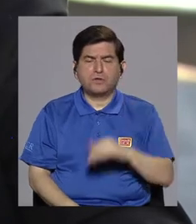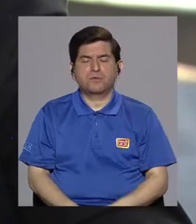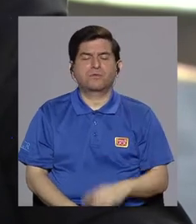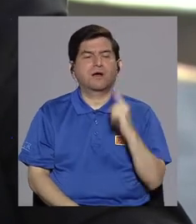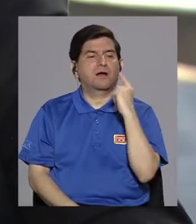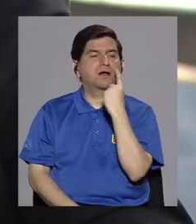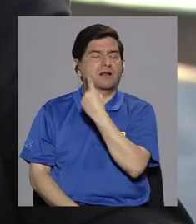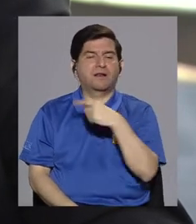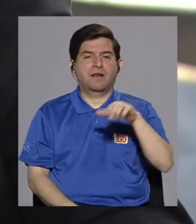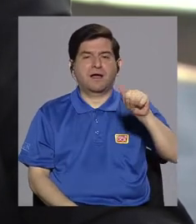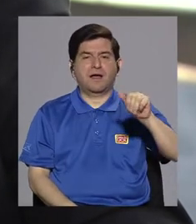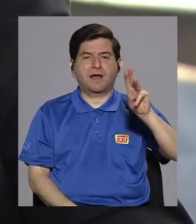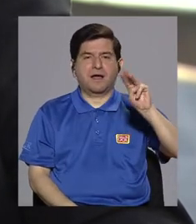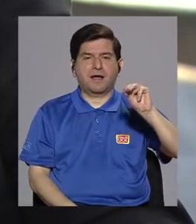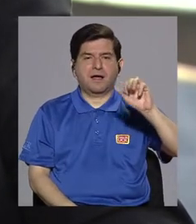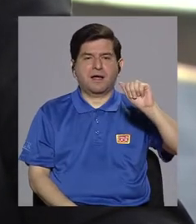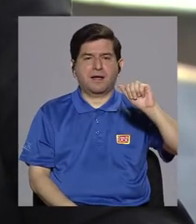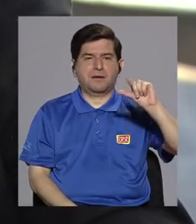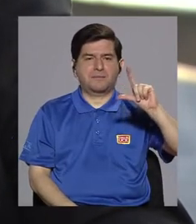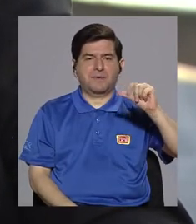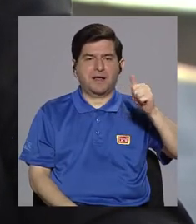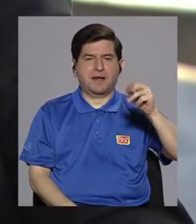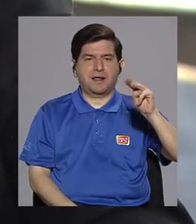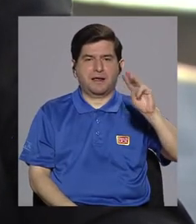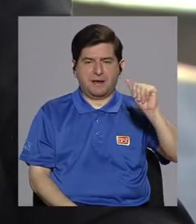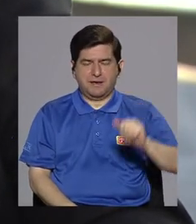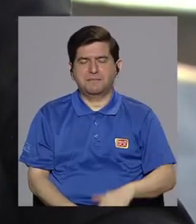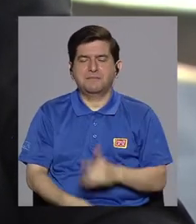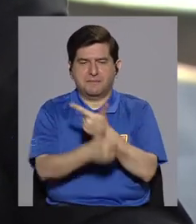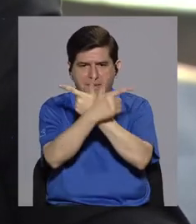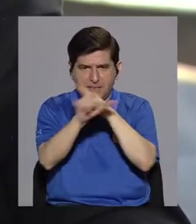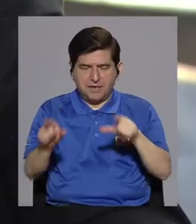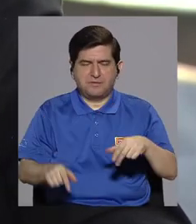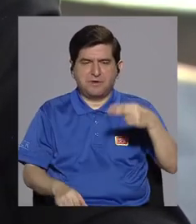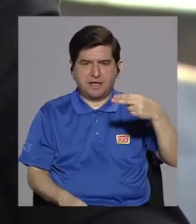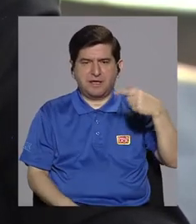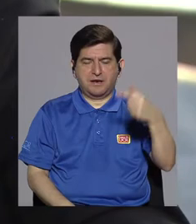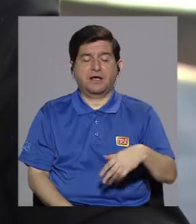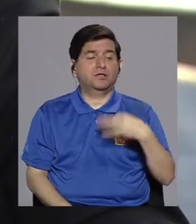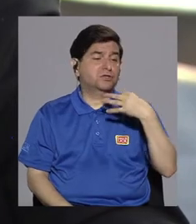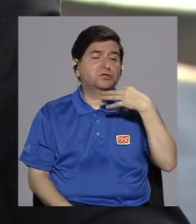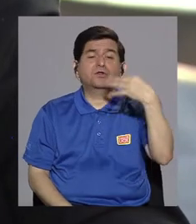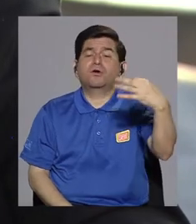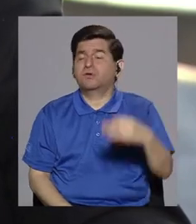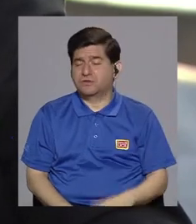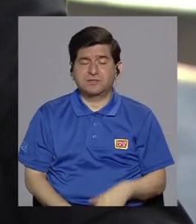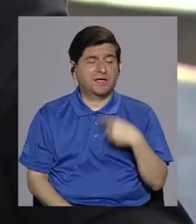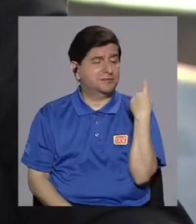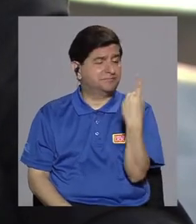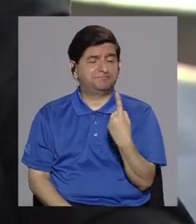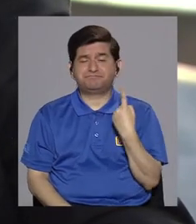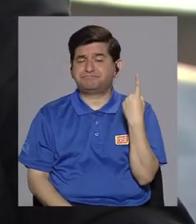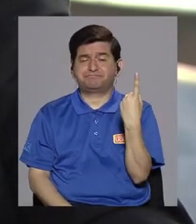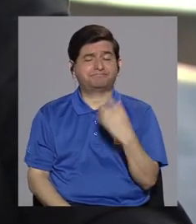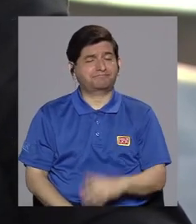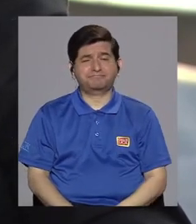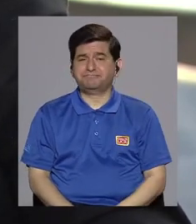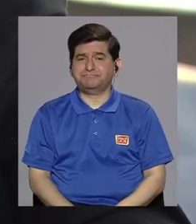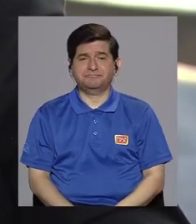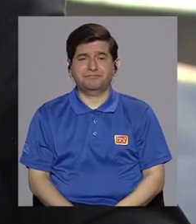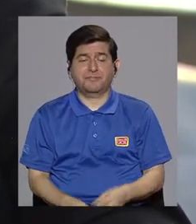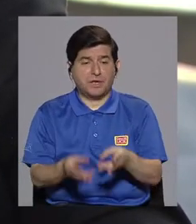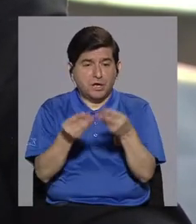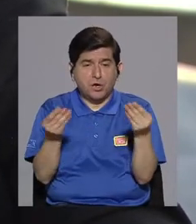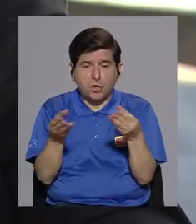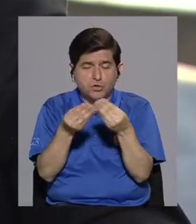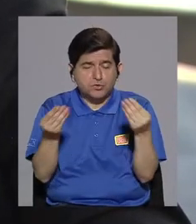amalgamas dentales liberan mercurio sistemáticamente todos los días, a toda hora. Los